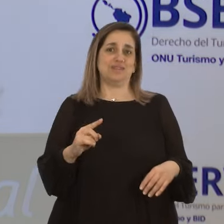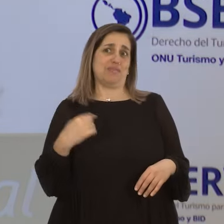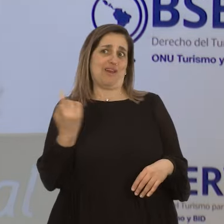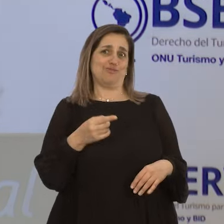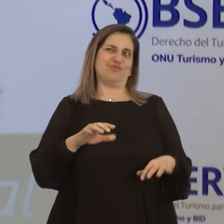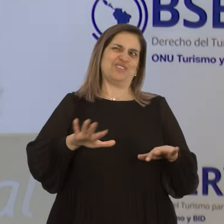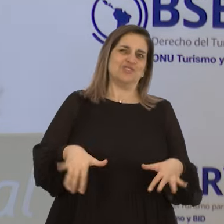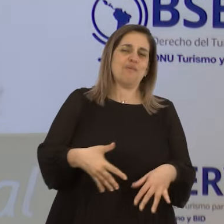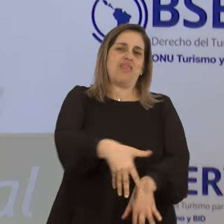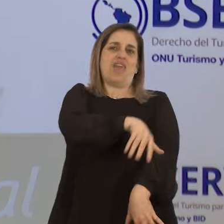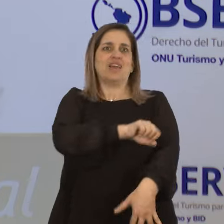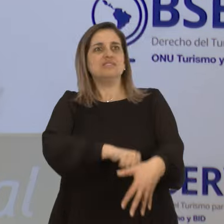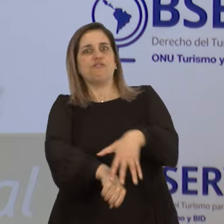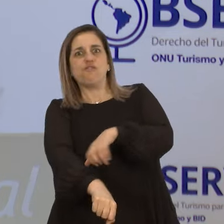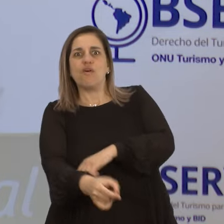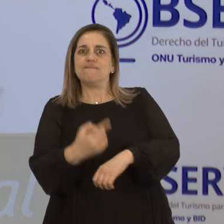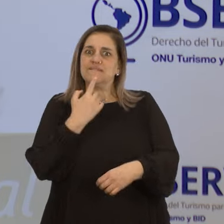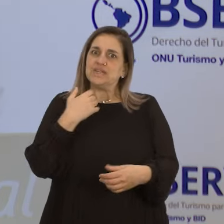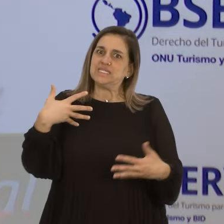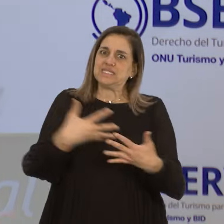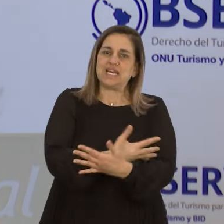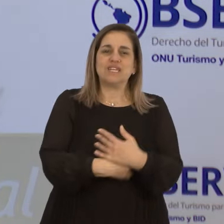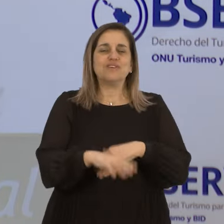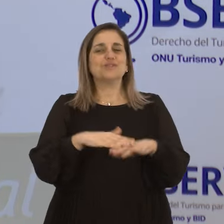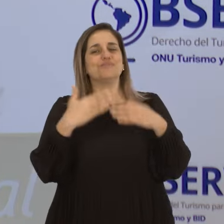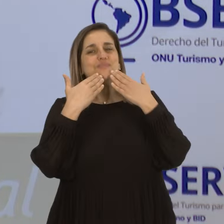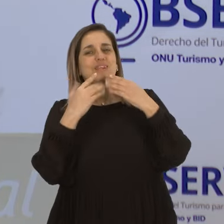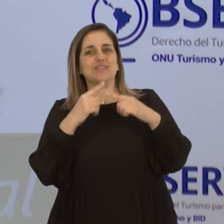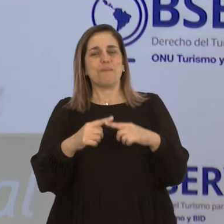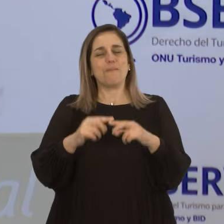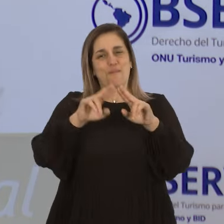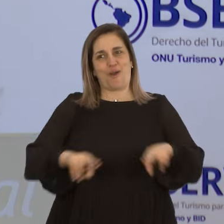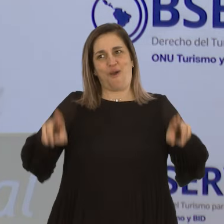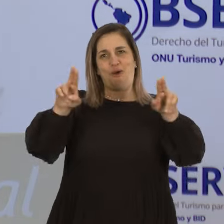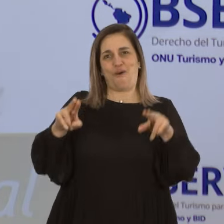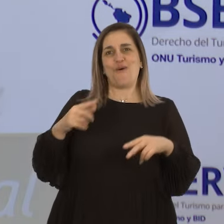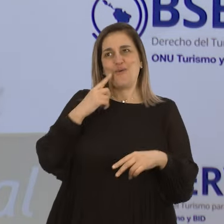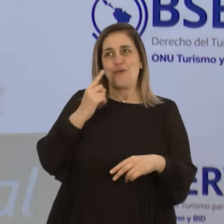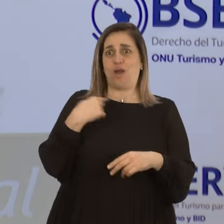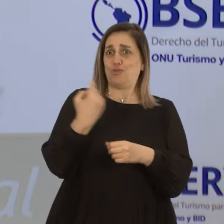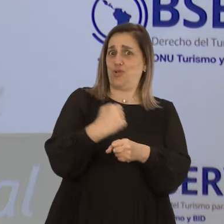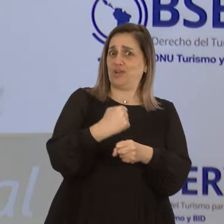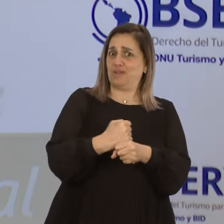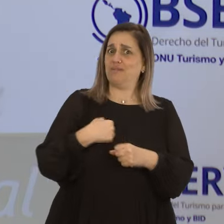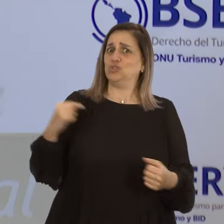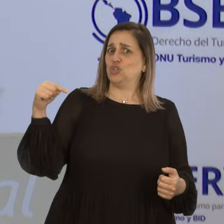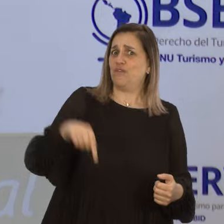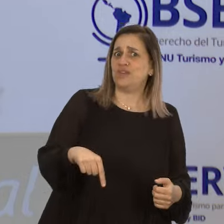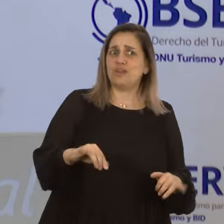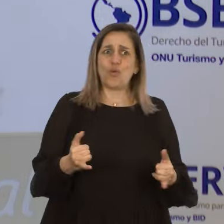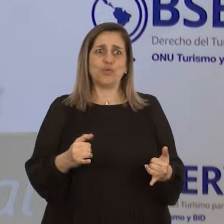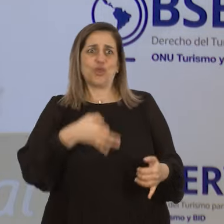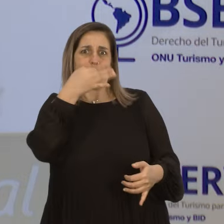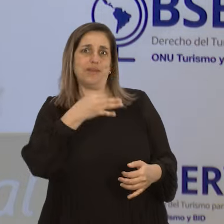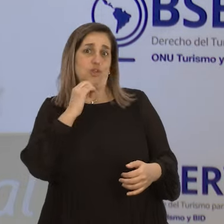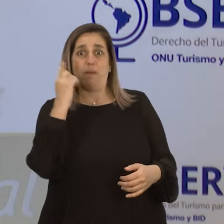nos llenan la vida, para las otras que son más de esfuerzo y más de sacrificio. Así que Muchas gracias a la ONU, muchas gracias a todos los que